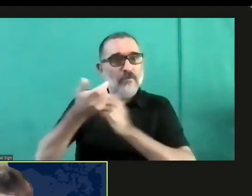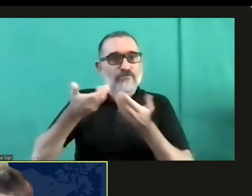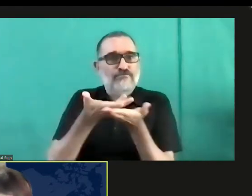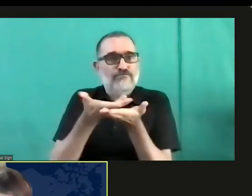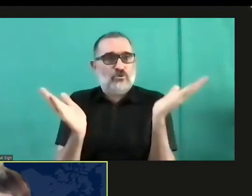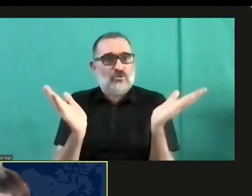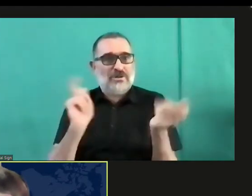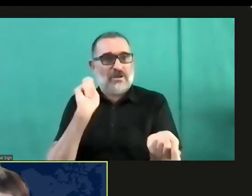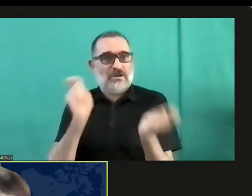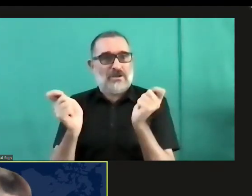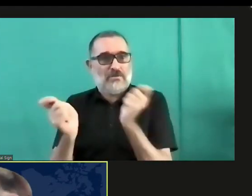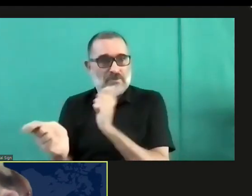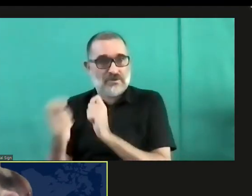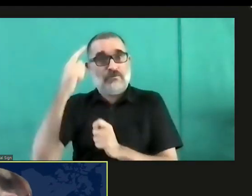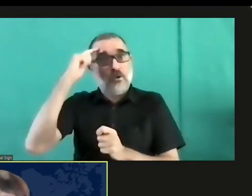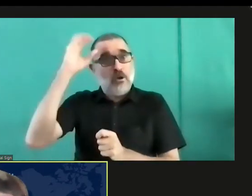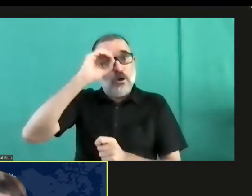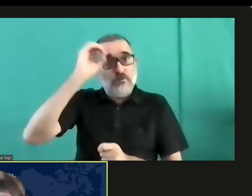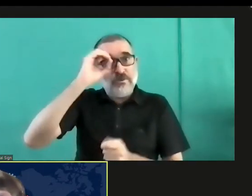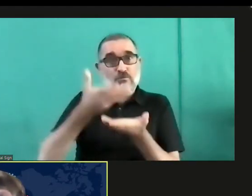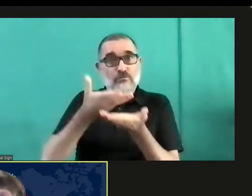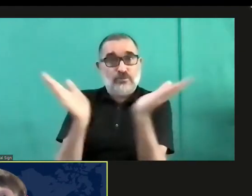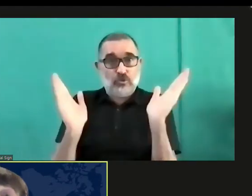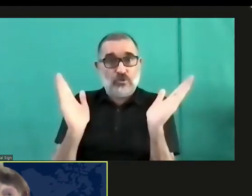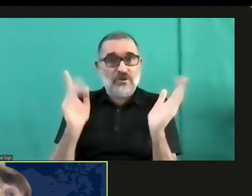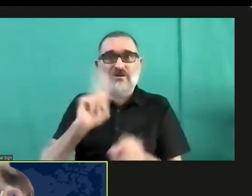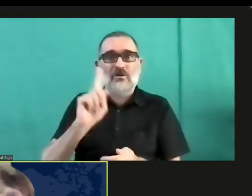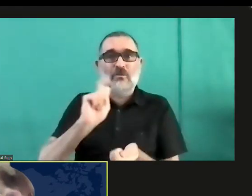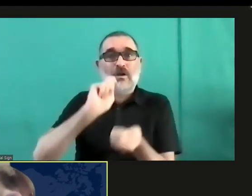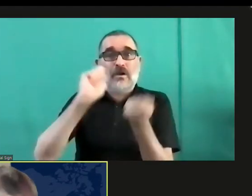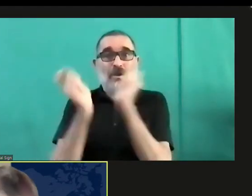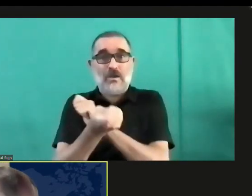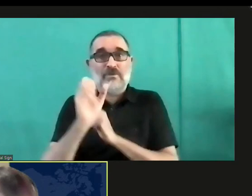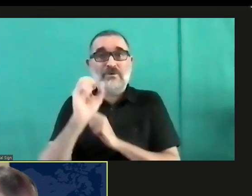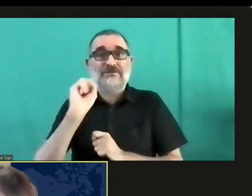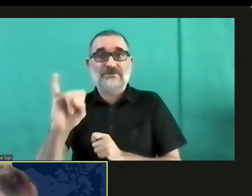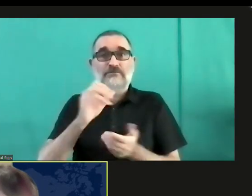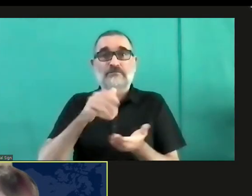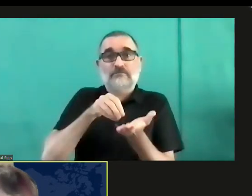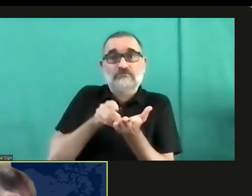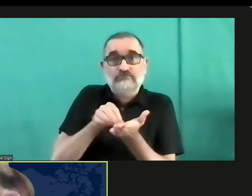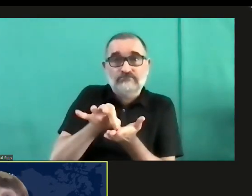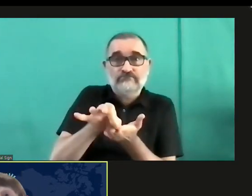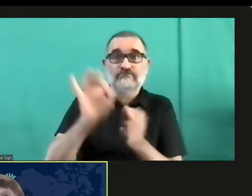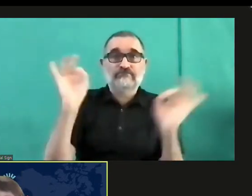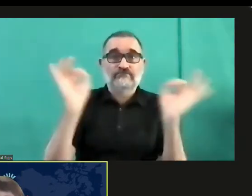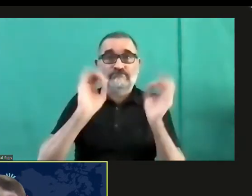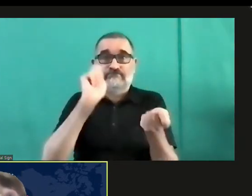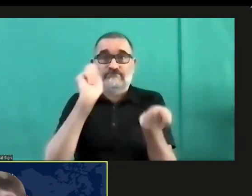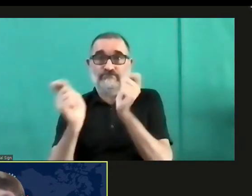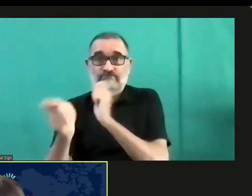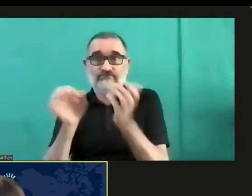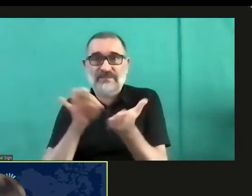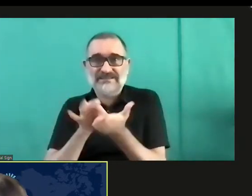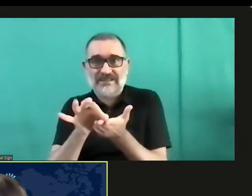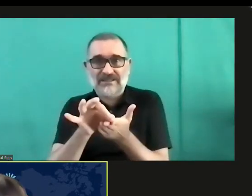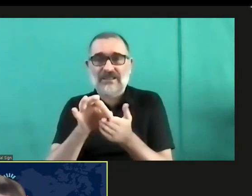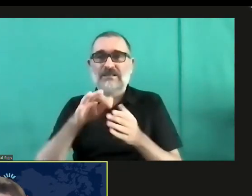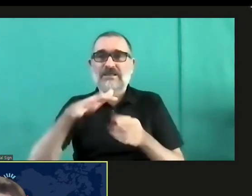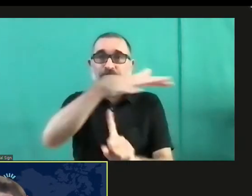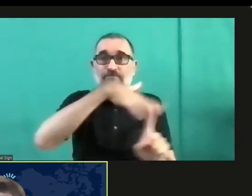opc y otras entidades de que el etiquetado frontal de alimentos es también un abre